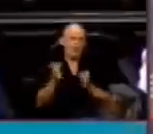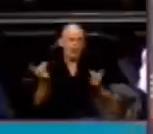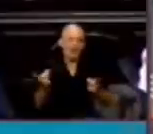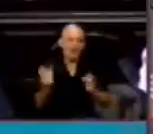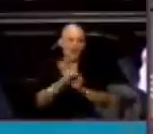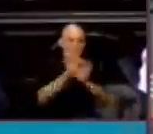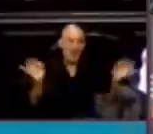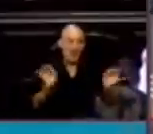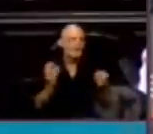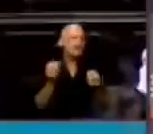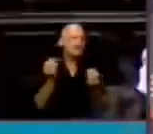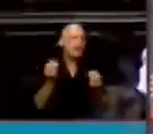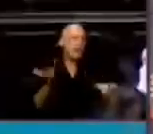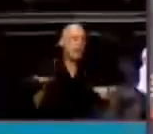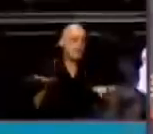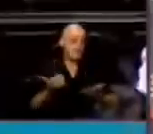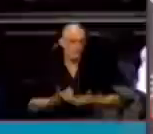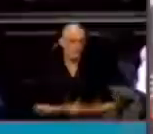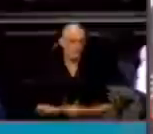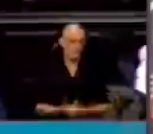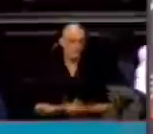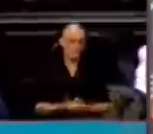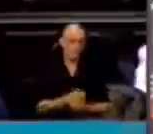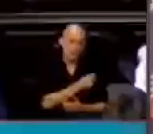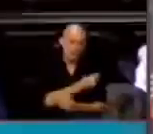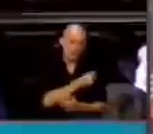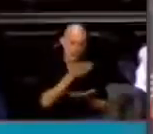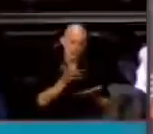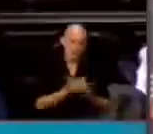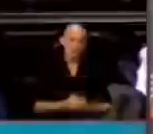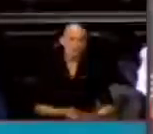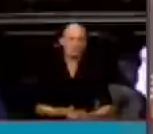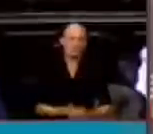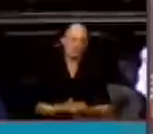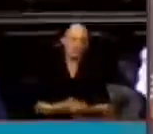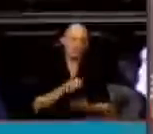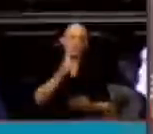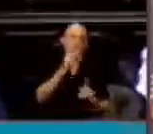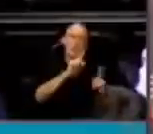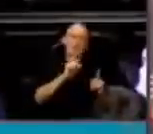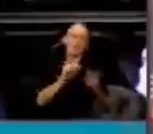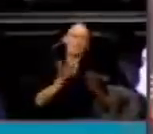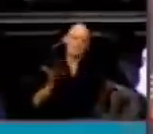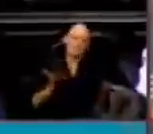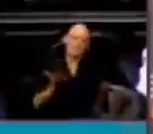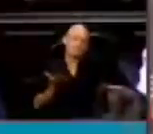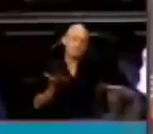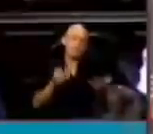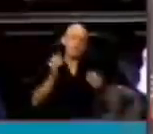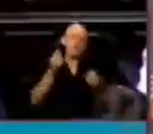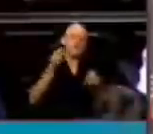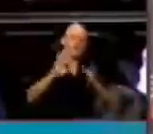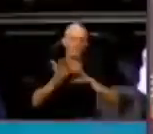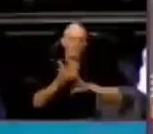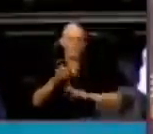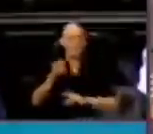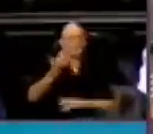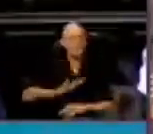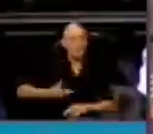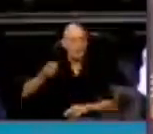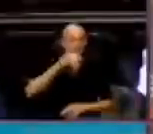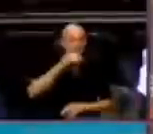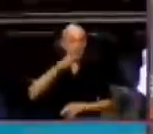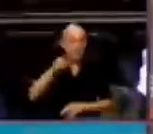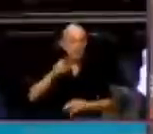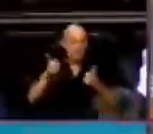procesos. Por ejemplo, una gran discusión respecto que hemos tenido los consumidores en la Argentina es la industria automotriz, que vos has sido parte de esa